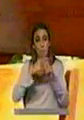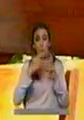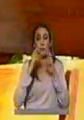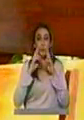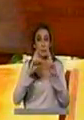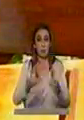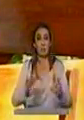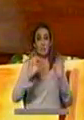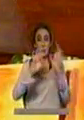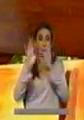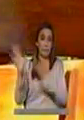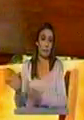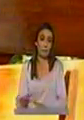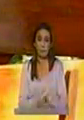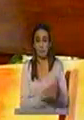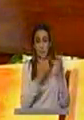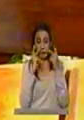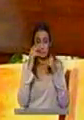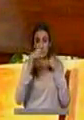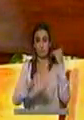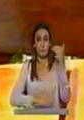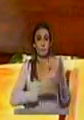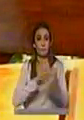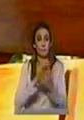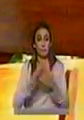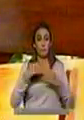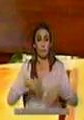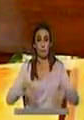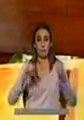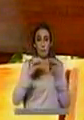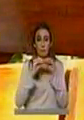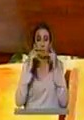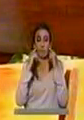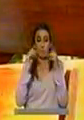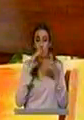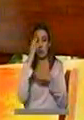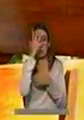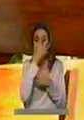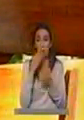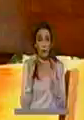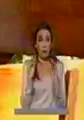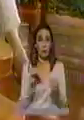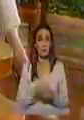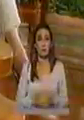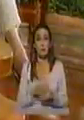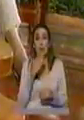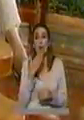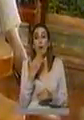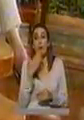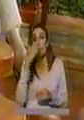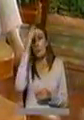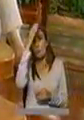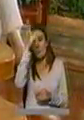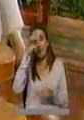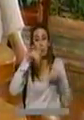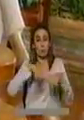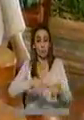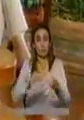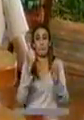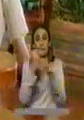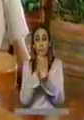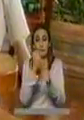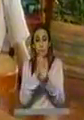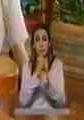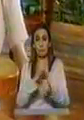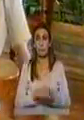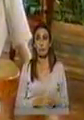los compatriotas y que pueda sentir una experiencia muy agradable. ¿Cómo generar esa cultura y seguir fortaleciendo esa cultura entre